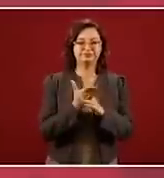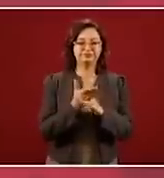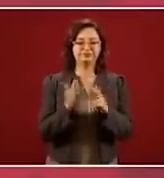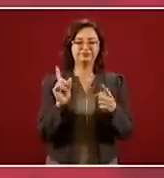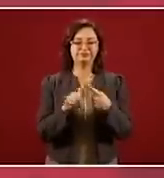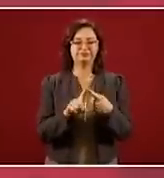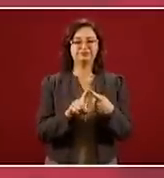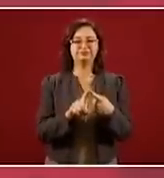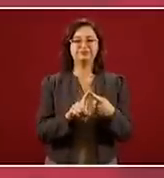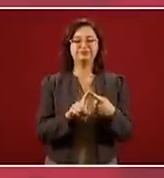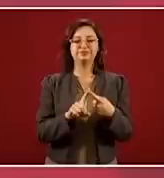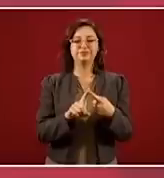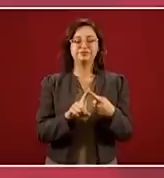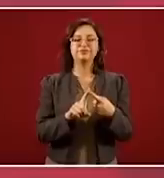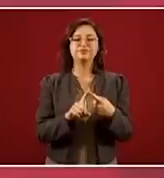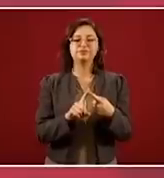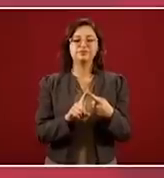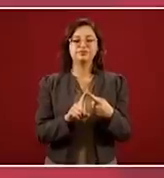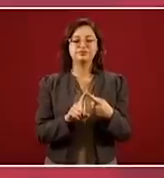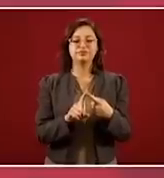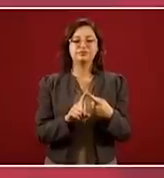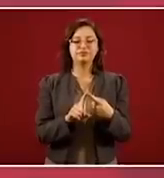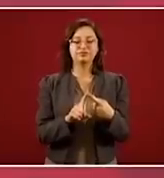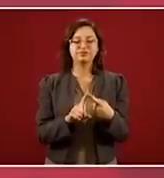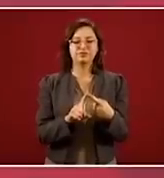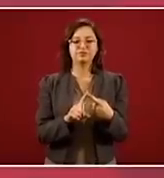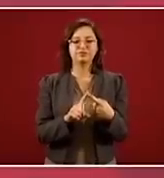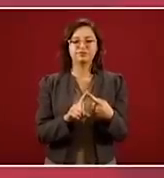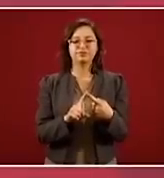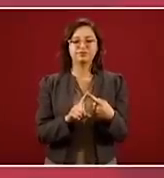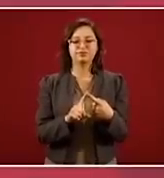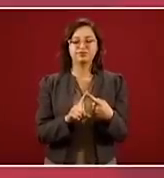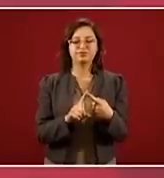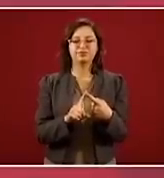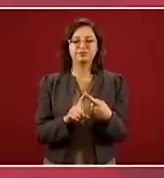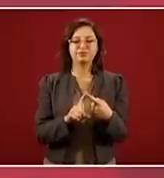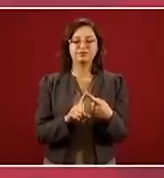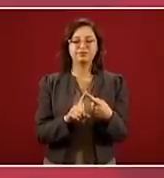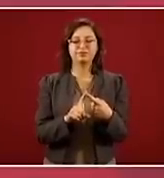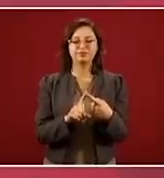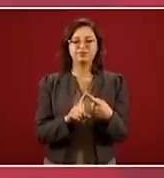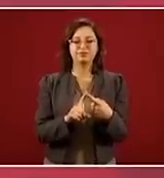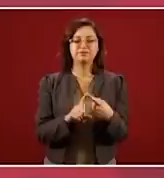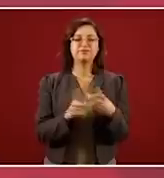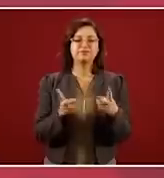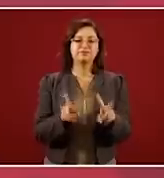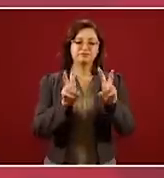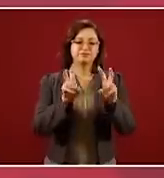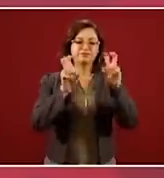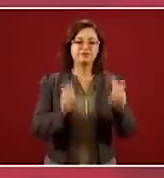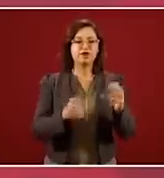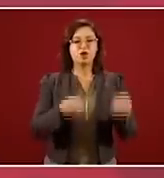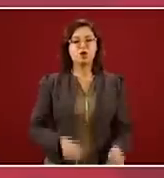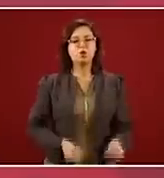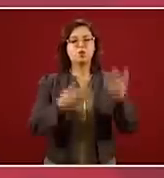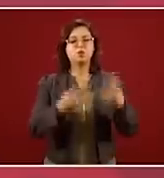Agotamos lo que tiene que ver con producción, con las finanzas de